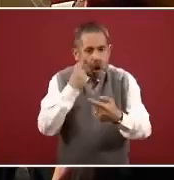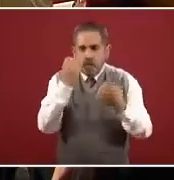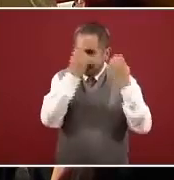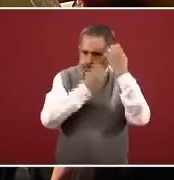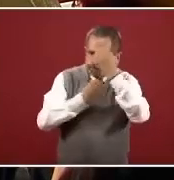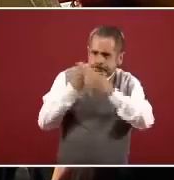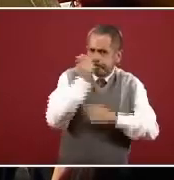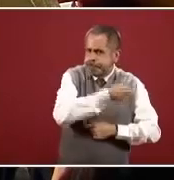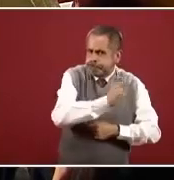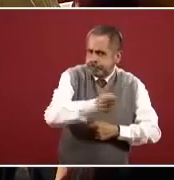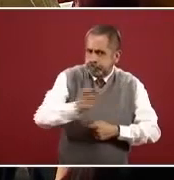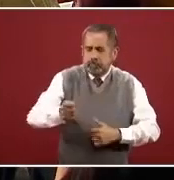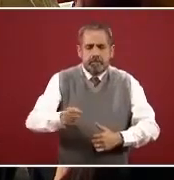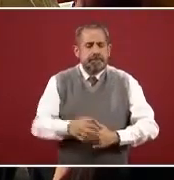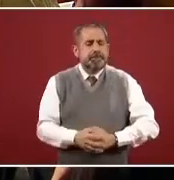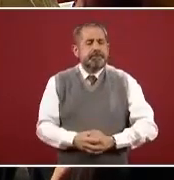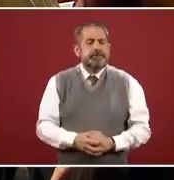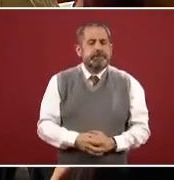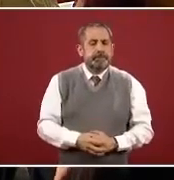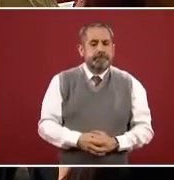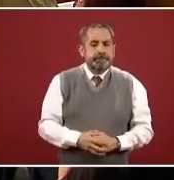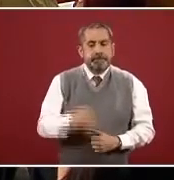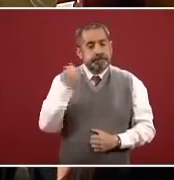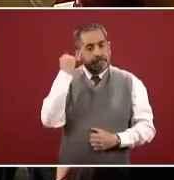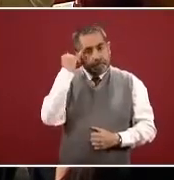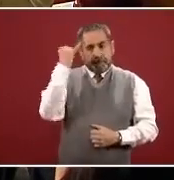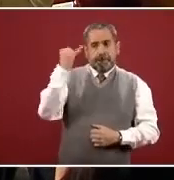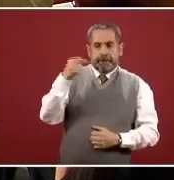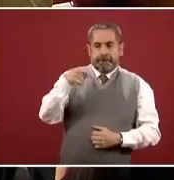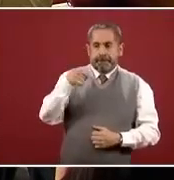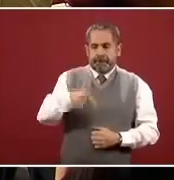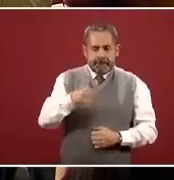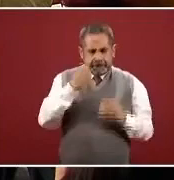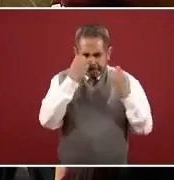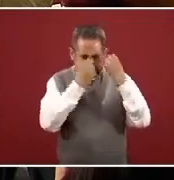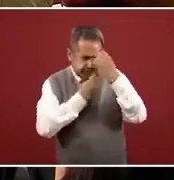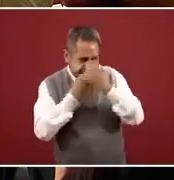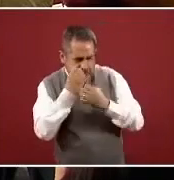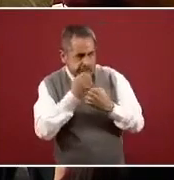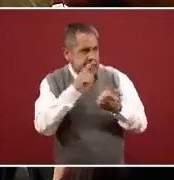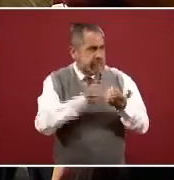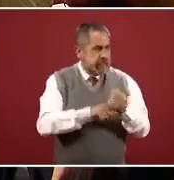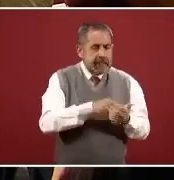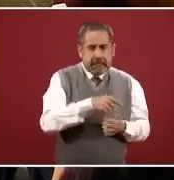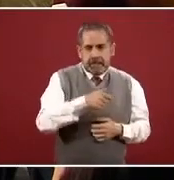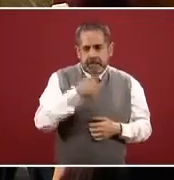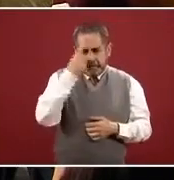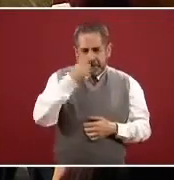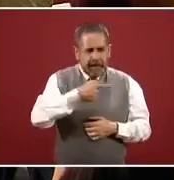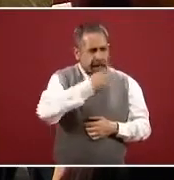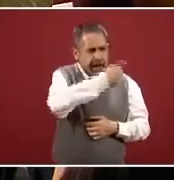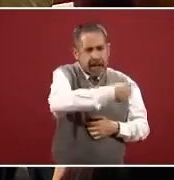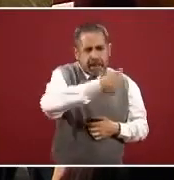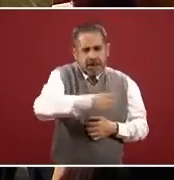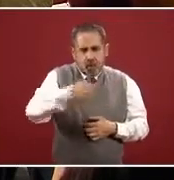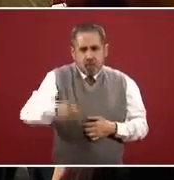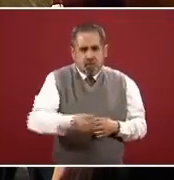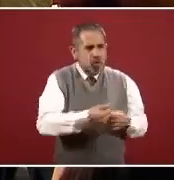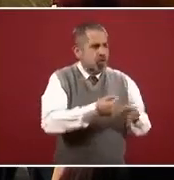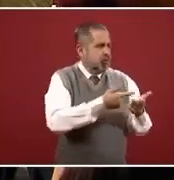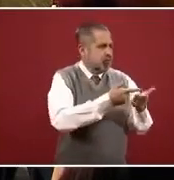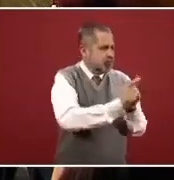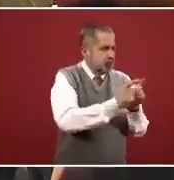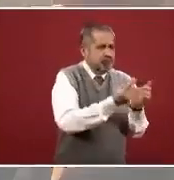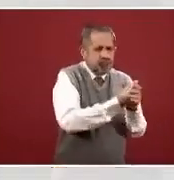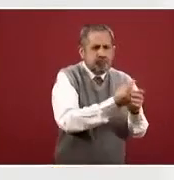siguiente, por favor. La idea ahora, con la evaluación que hemos tenido de mercado para cada una de las claves, dividiendo en estos grandes